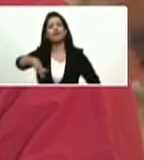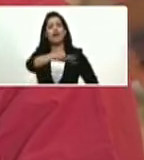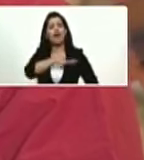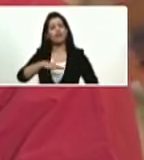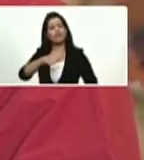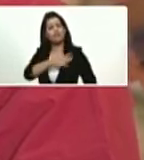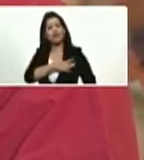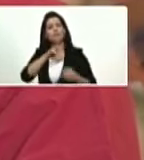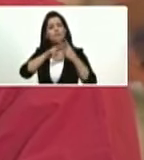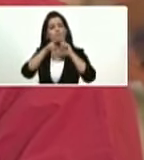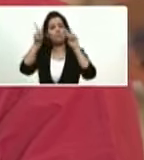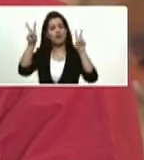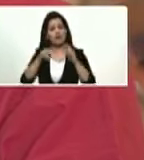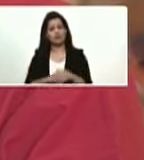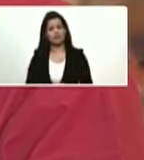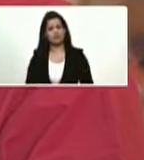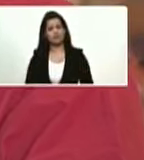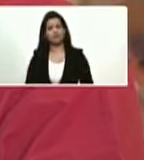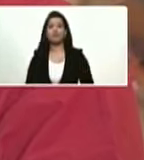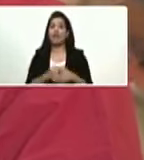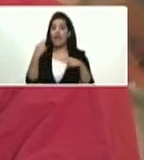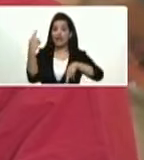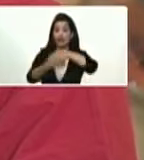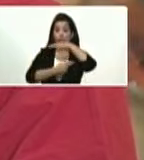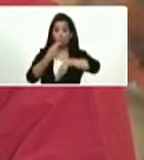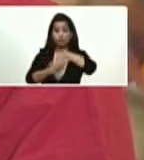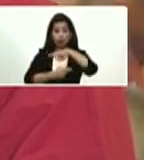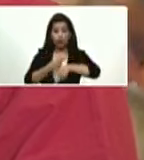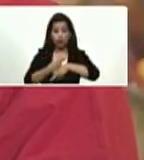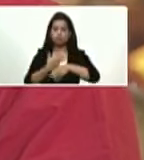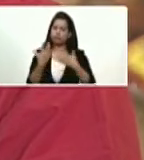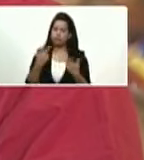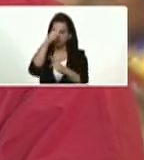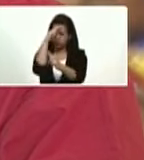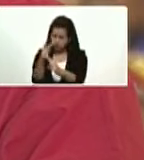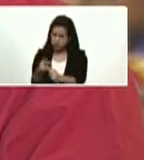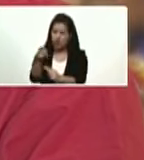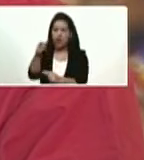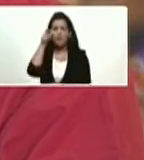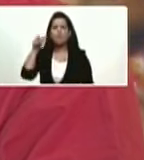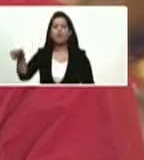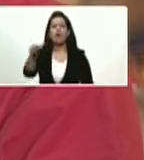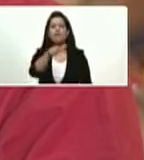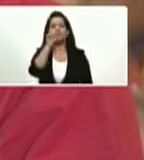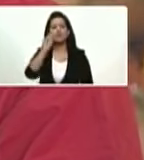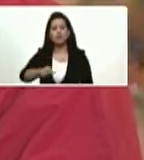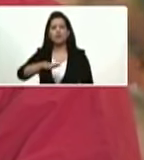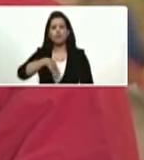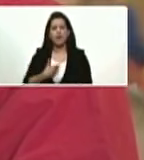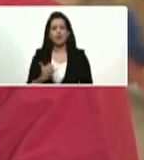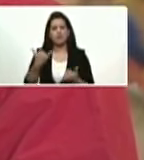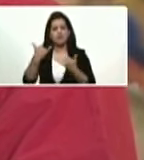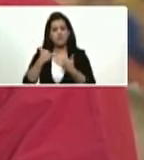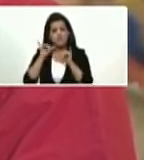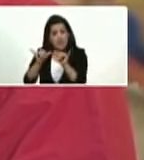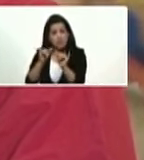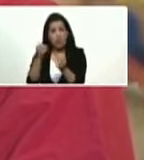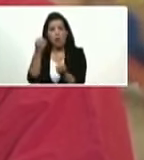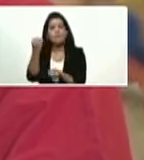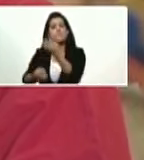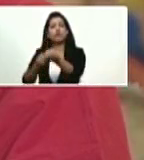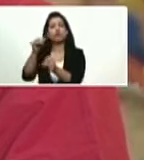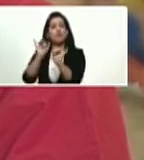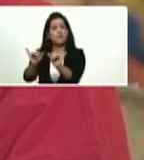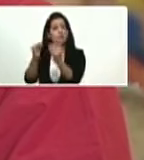paz. Con la Revolución Bolivariana se reconoció el derecho del pueblo a tener medios y modos de producción. No